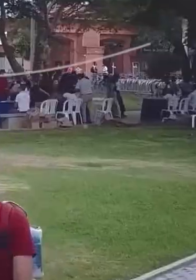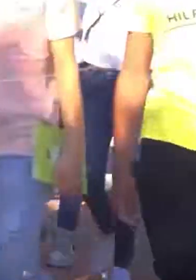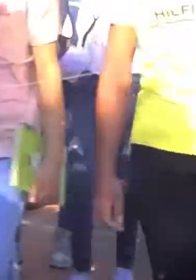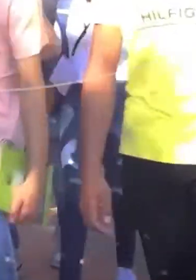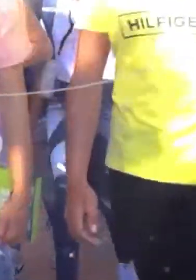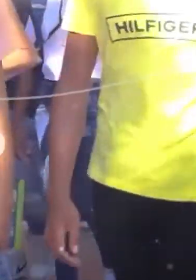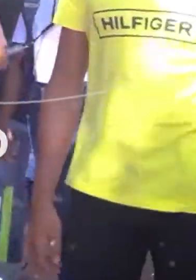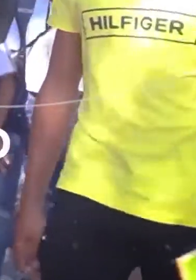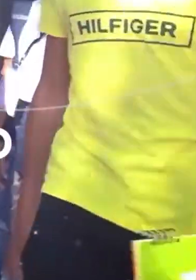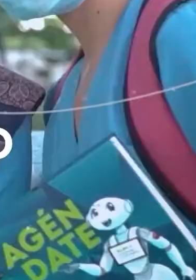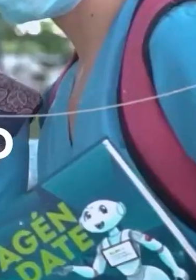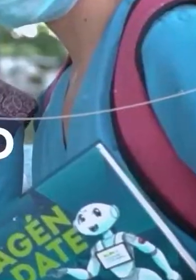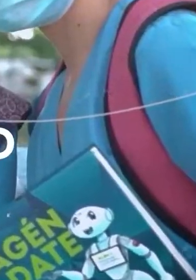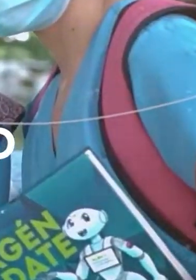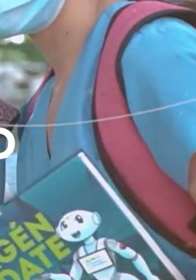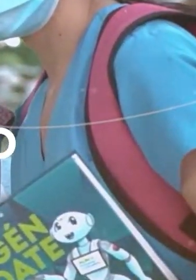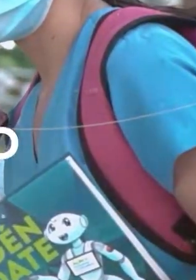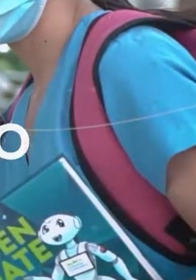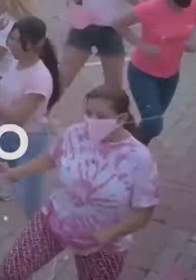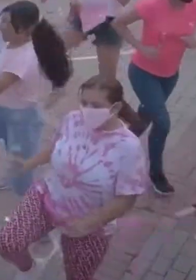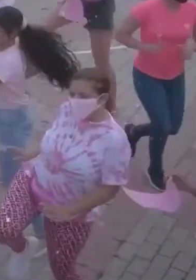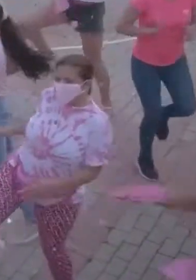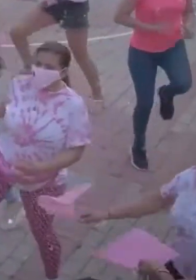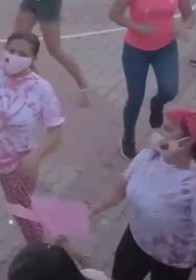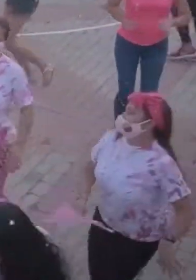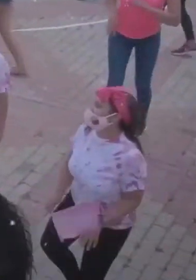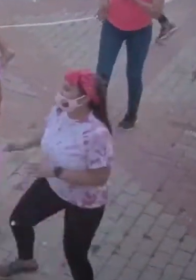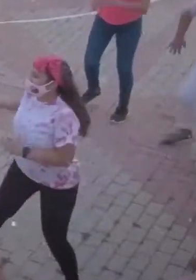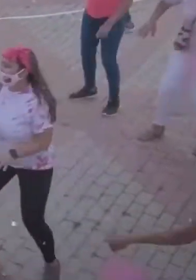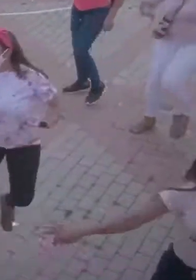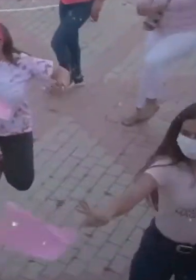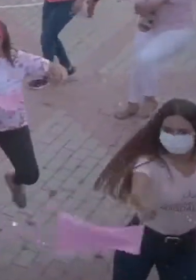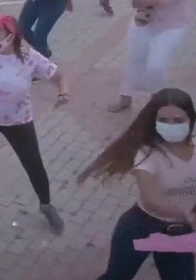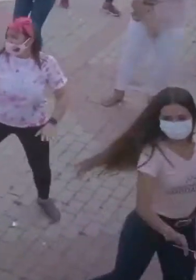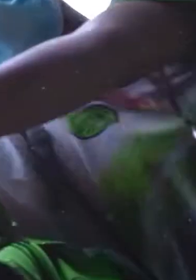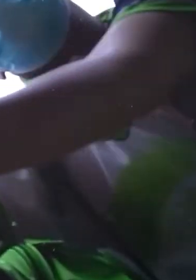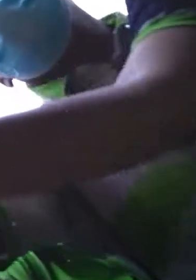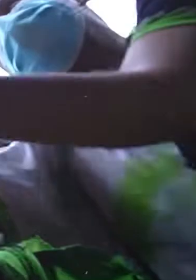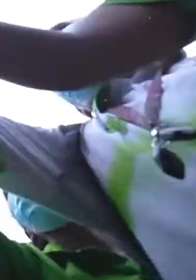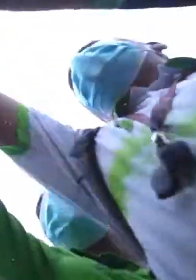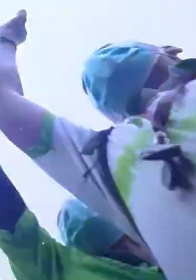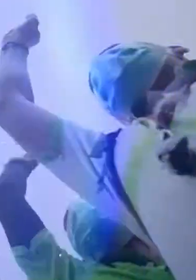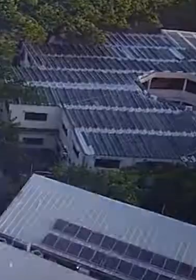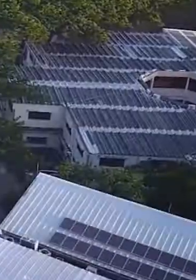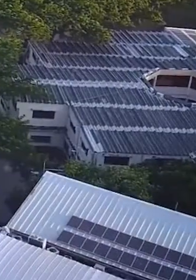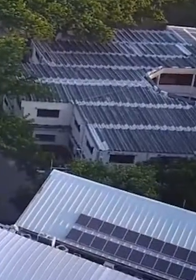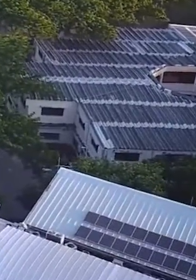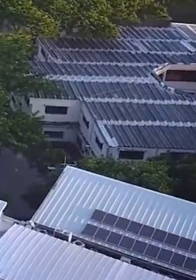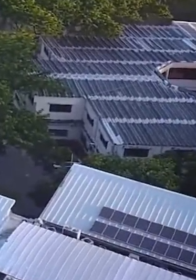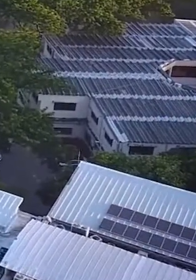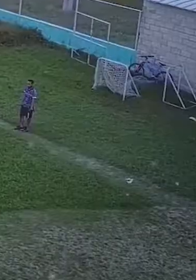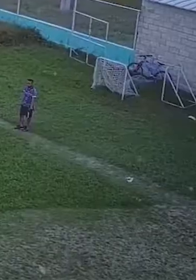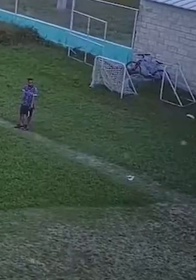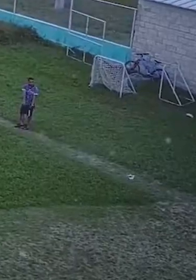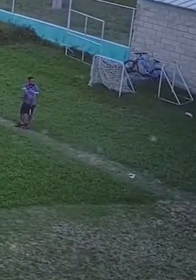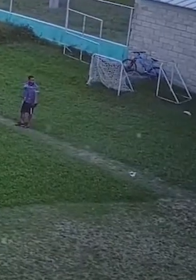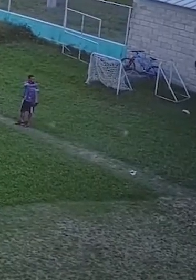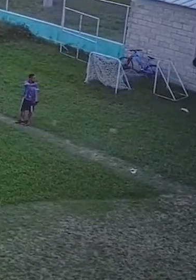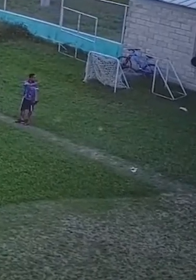Somos el orgullo del Magdalena. Somos la esperanza del territorio.